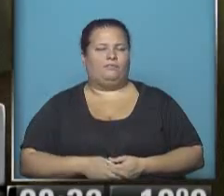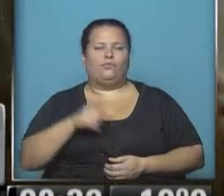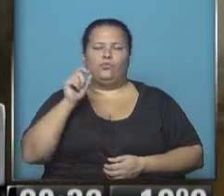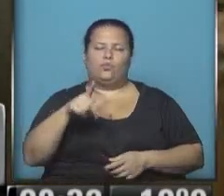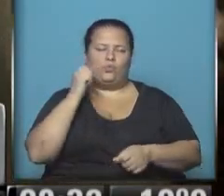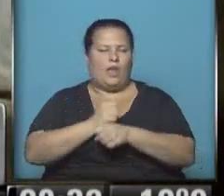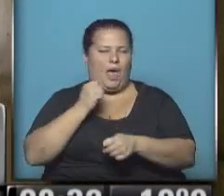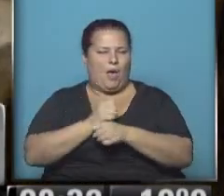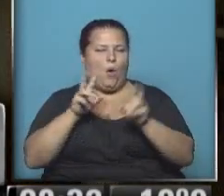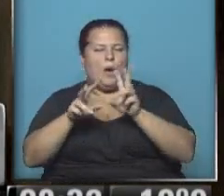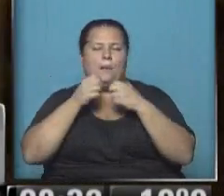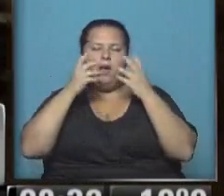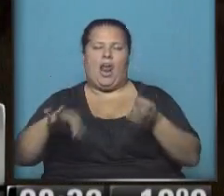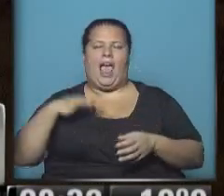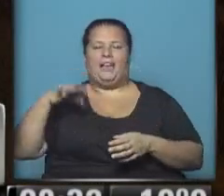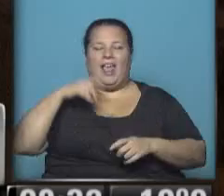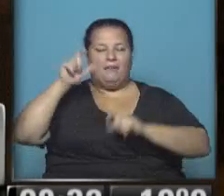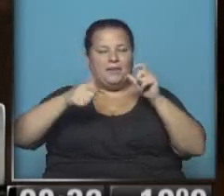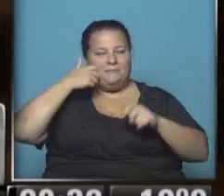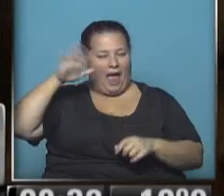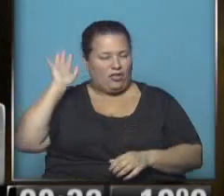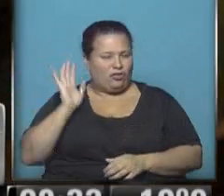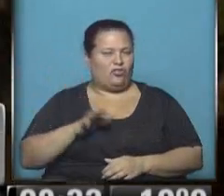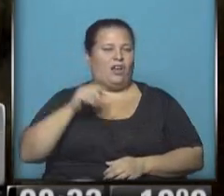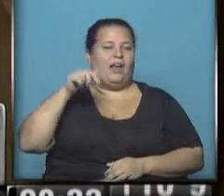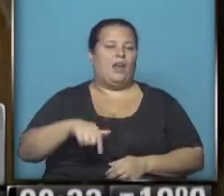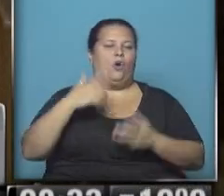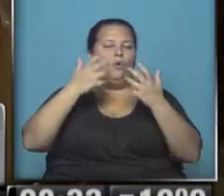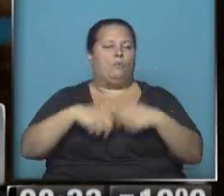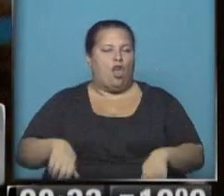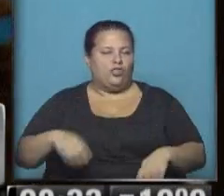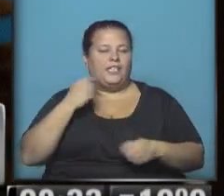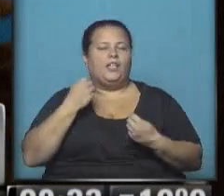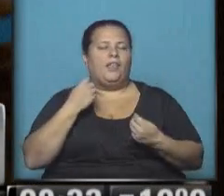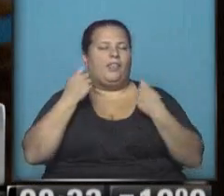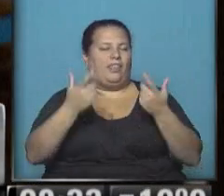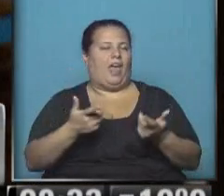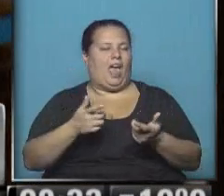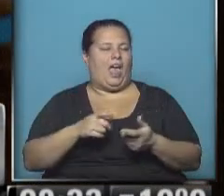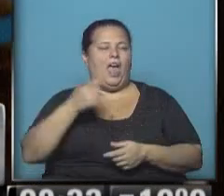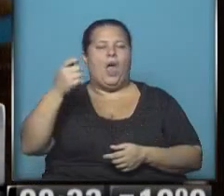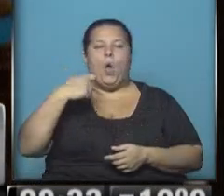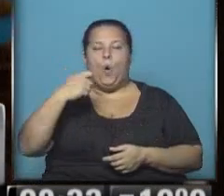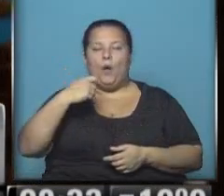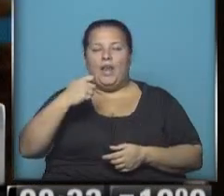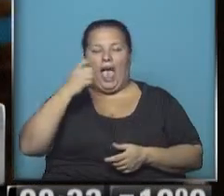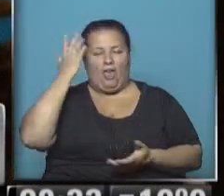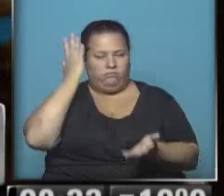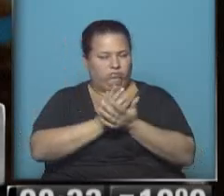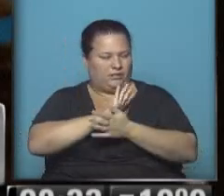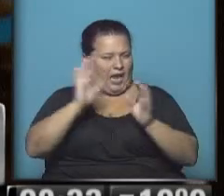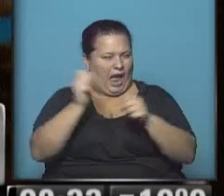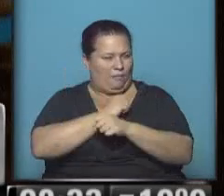su trabajo para mejorar la vida de los adultos mayores en este caso con un proyecto que lo que permite que aquellos jubilados que tienen sentencia firme